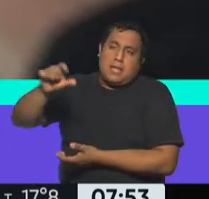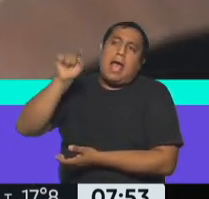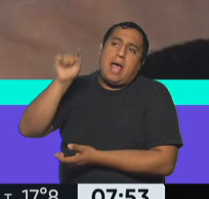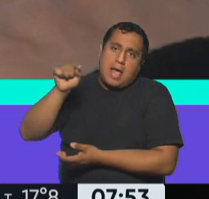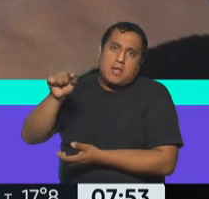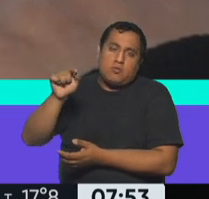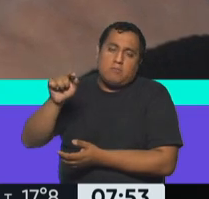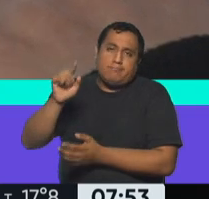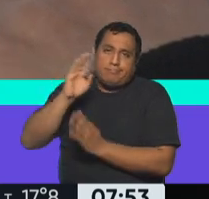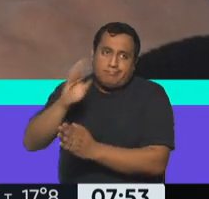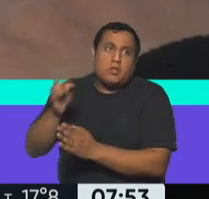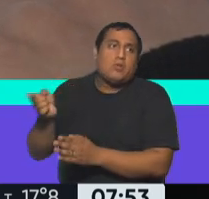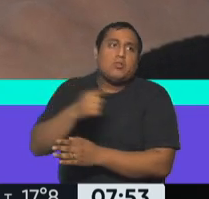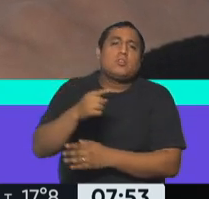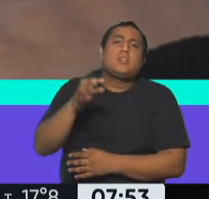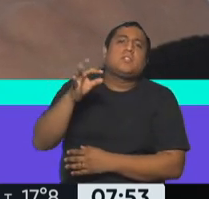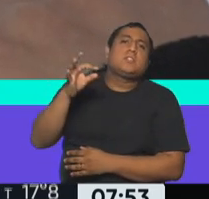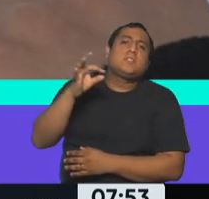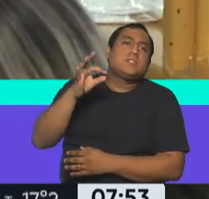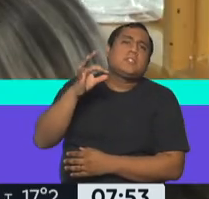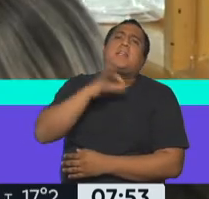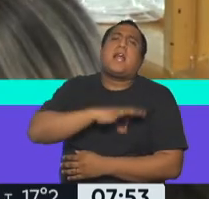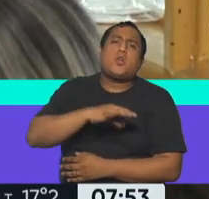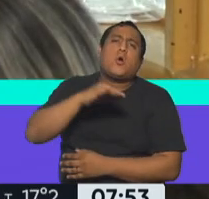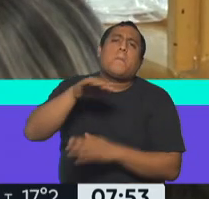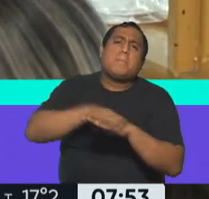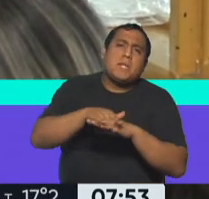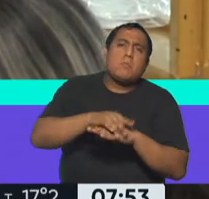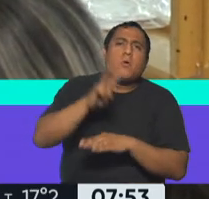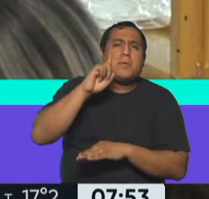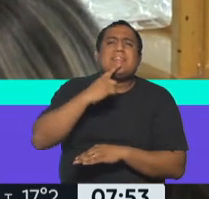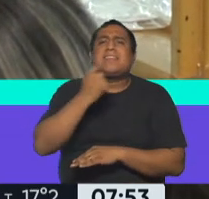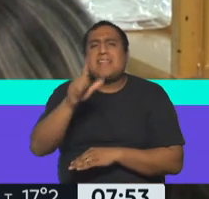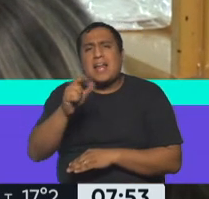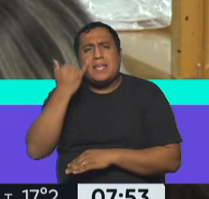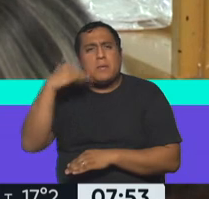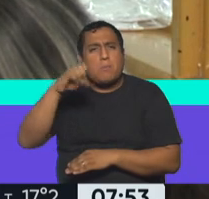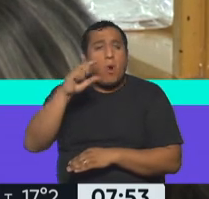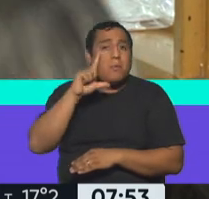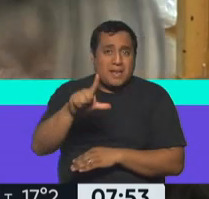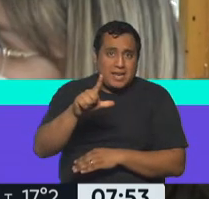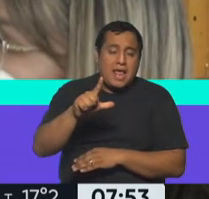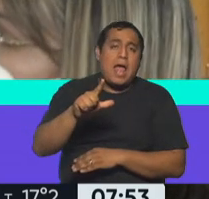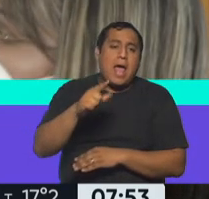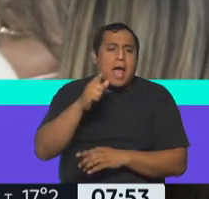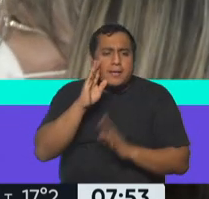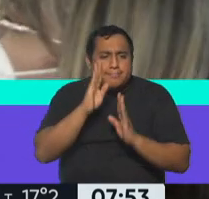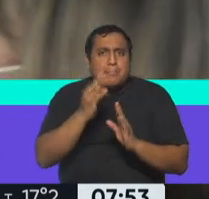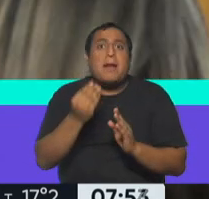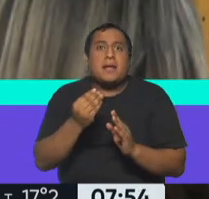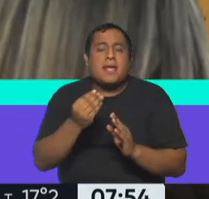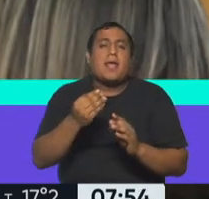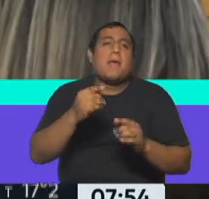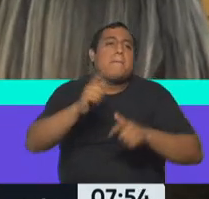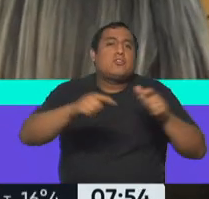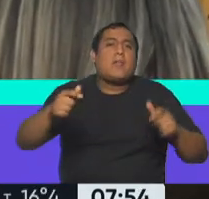el salario mínimo vital y móvil, por ejemplo, también anunciada las últimas semanas, se atiende la situación de la base de la pirámide de ingresos. En ese